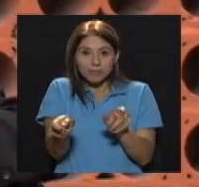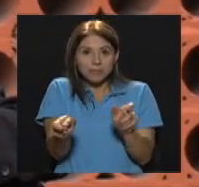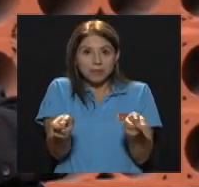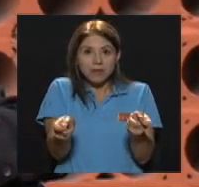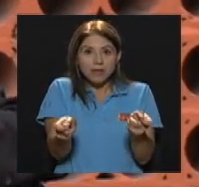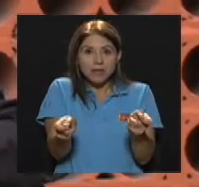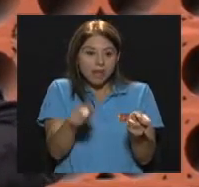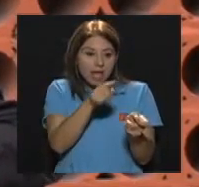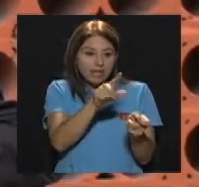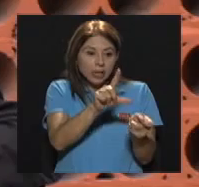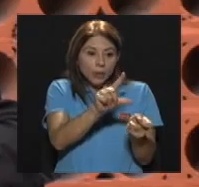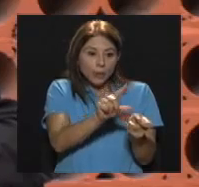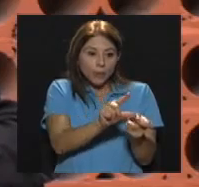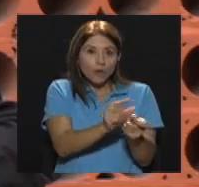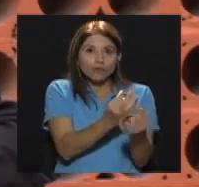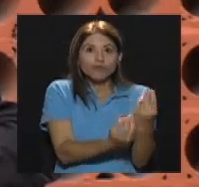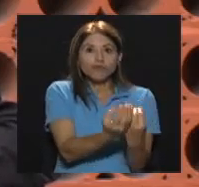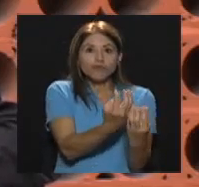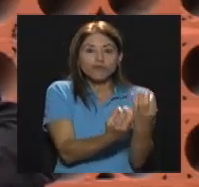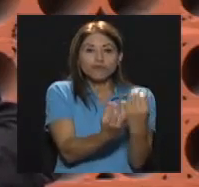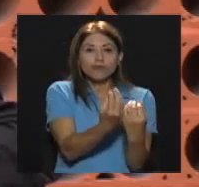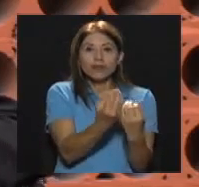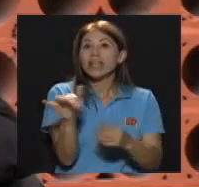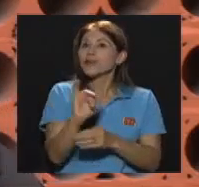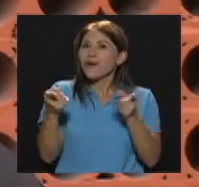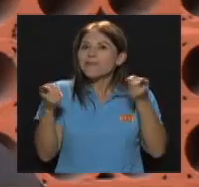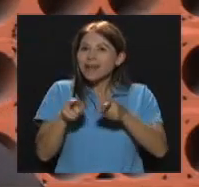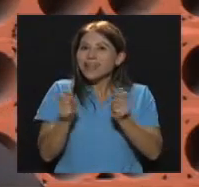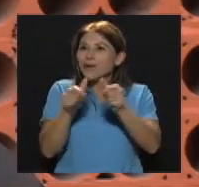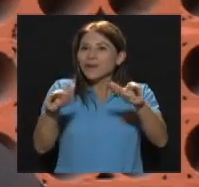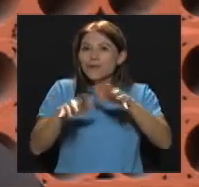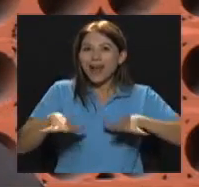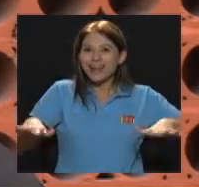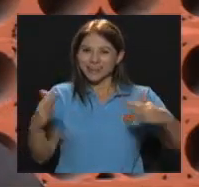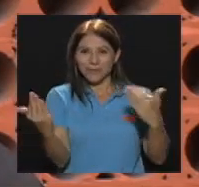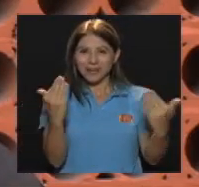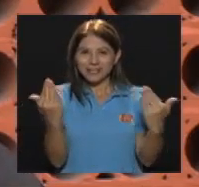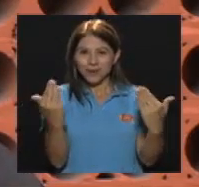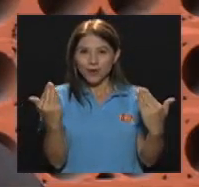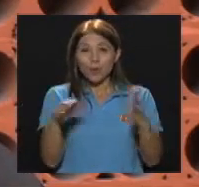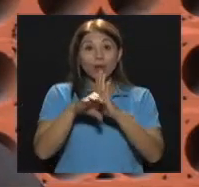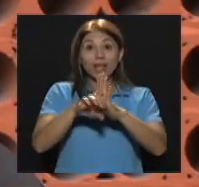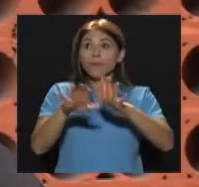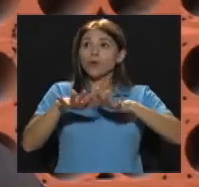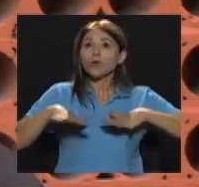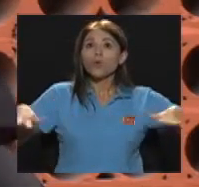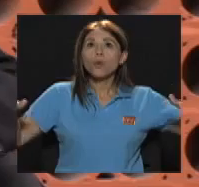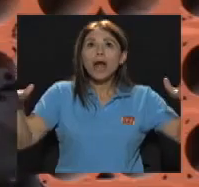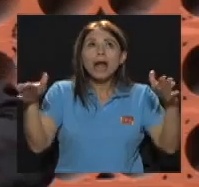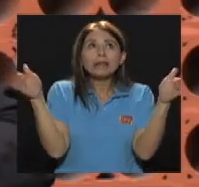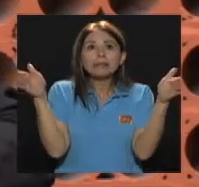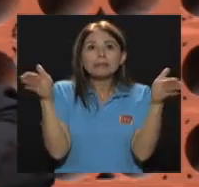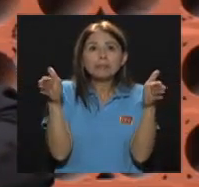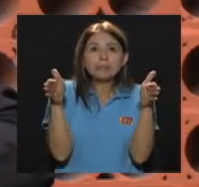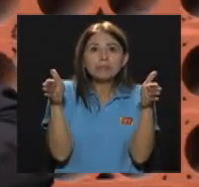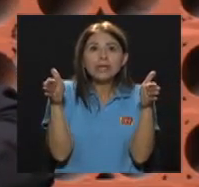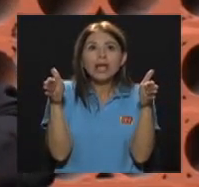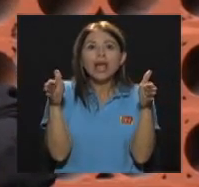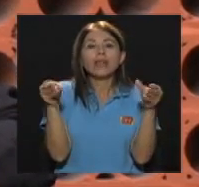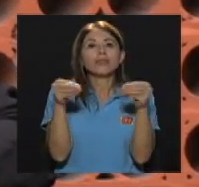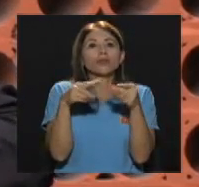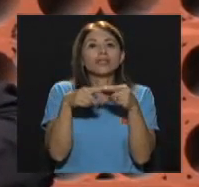espacio con poco volumen de aire, se calienta más rápido. Entre más volumen de aire tengamos, más tarda en calentarse